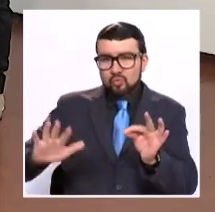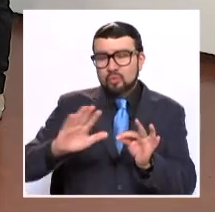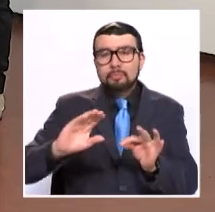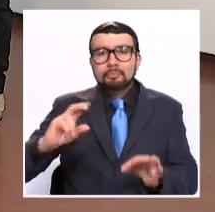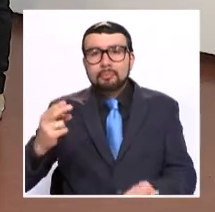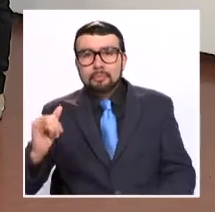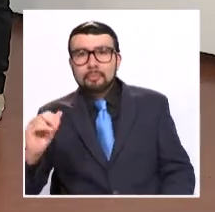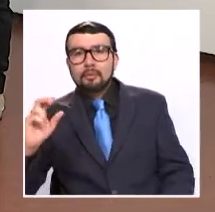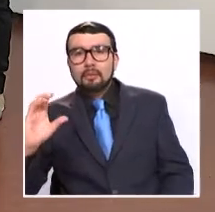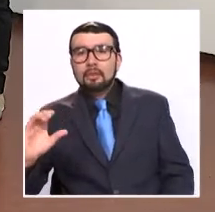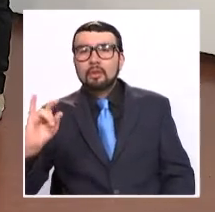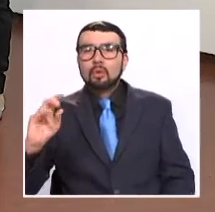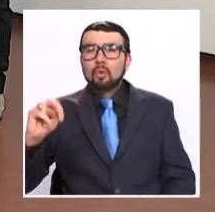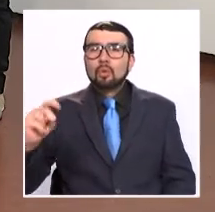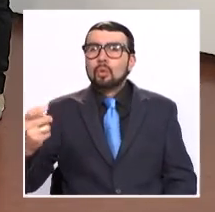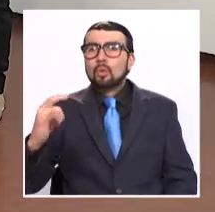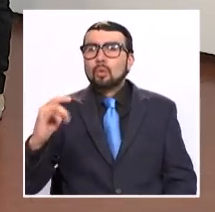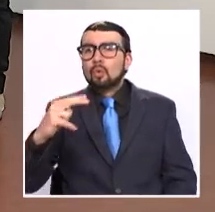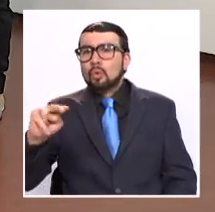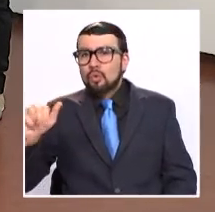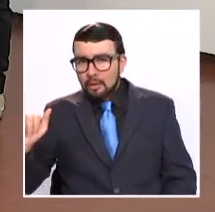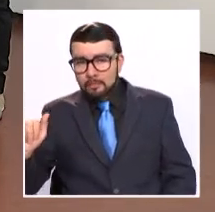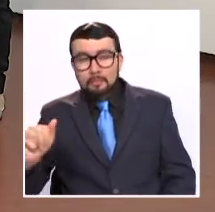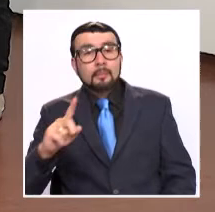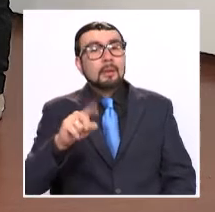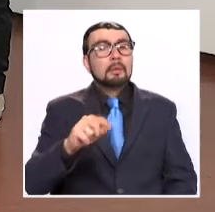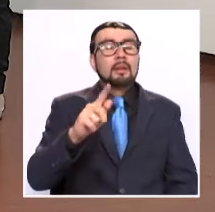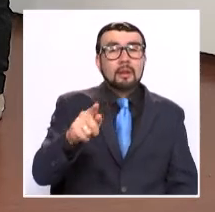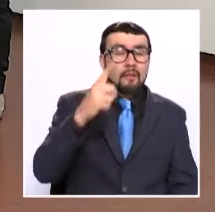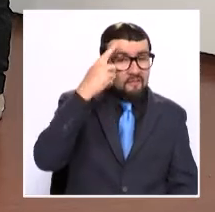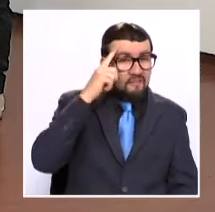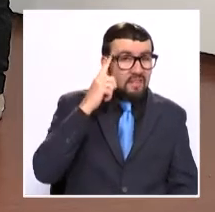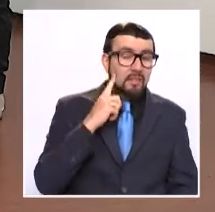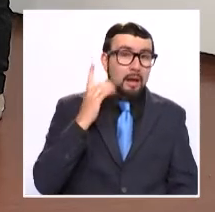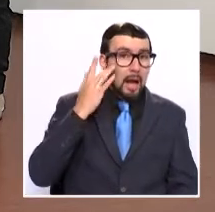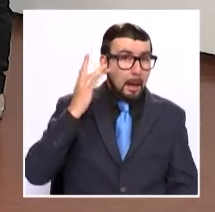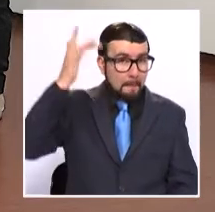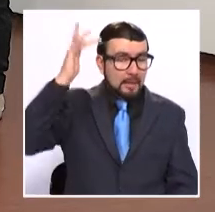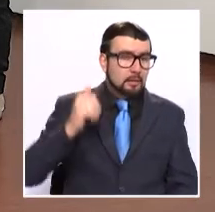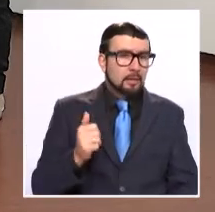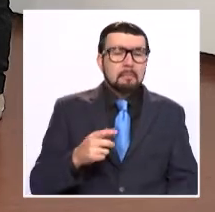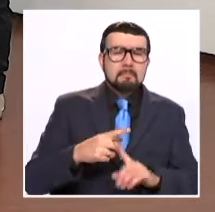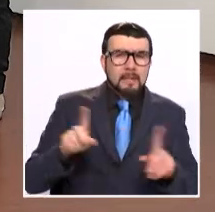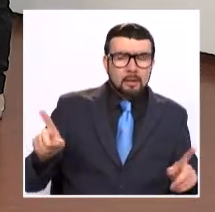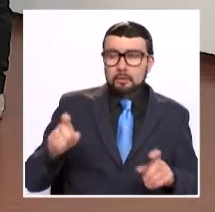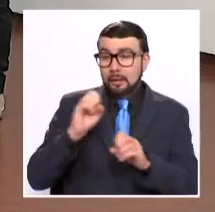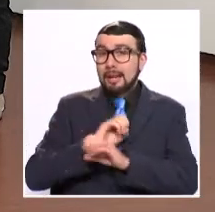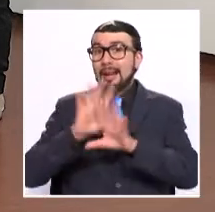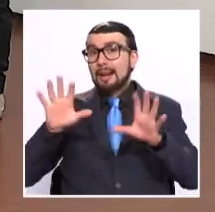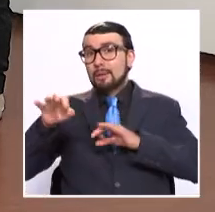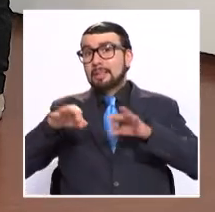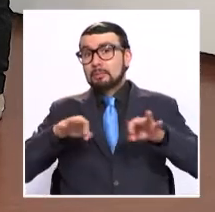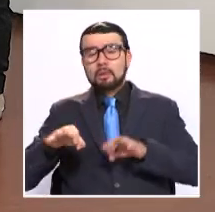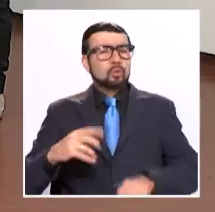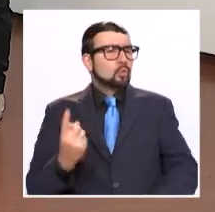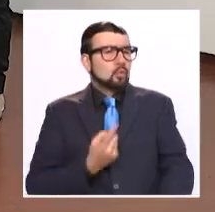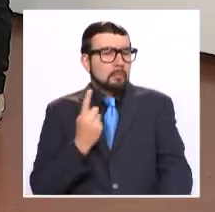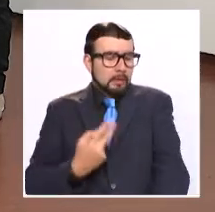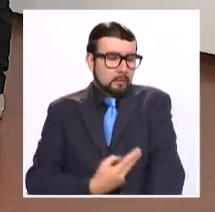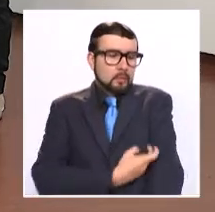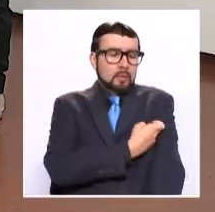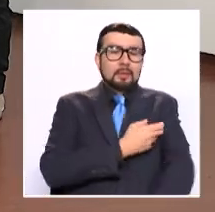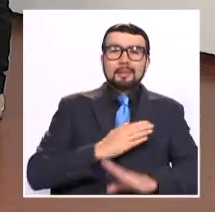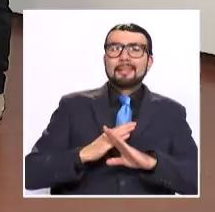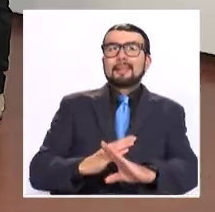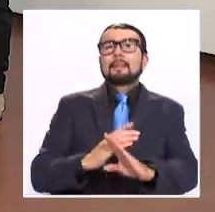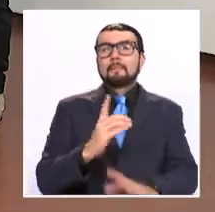la fiebre amarilla, que son los virus que hacen parte de la familia, los flavivirus, pero hay que aclarar que en este momento la vacuna es solamente para el dengue.